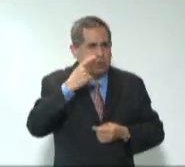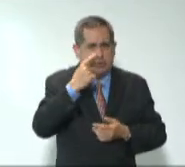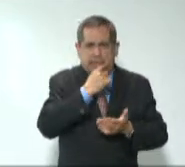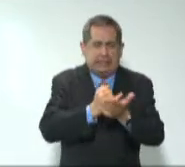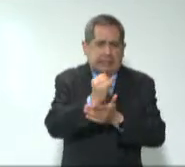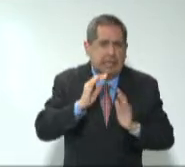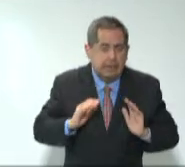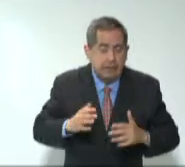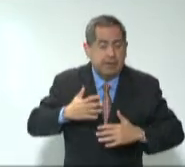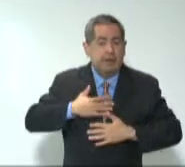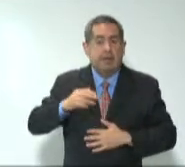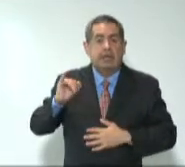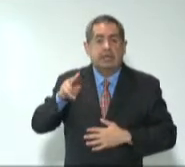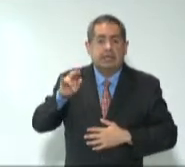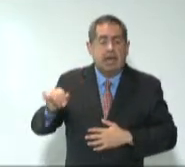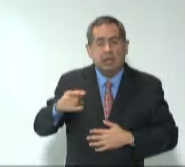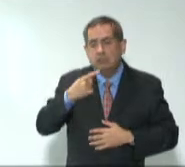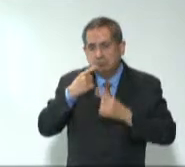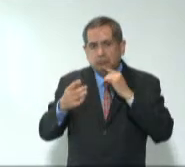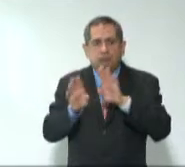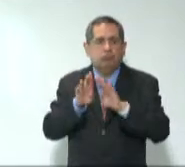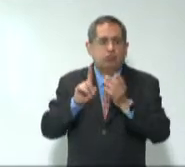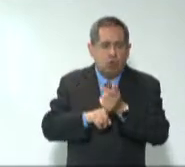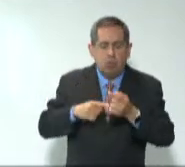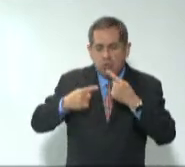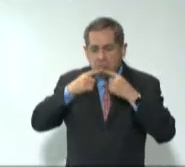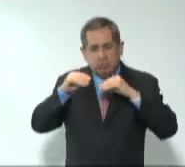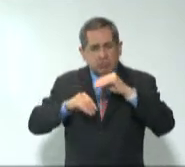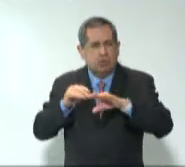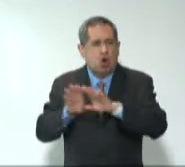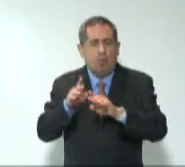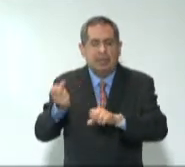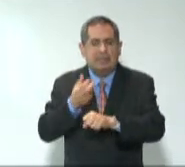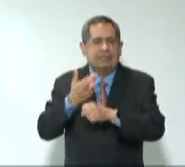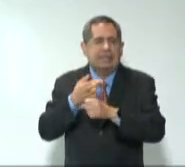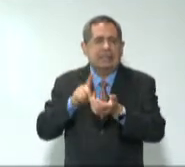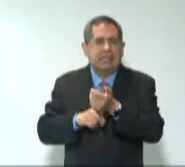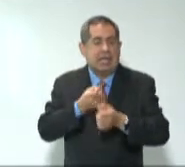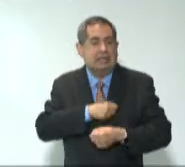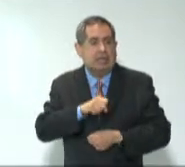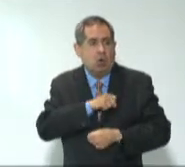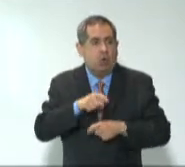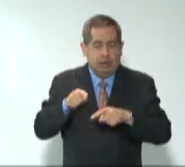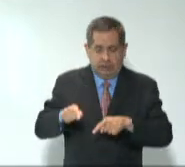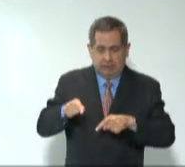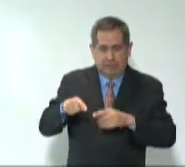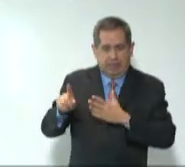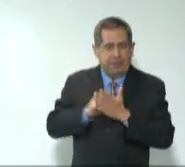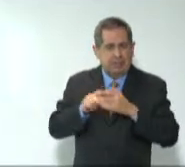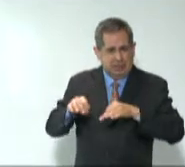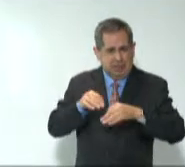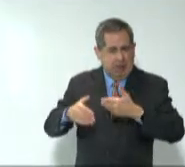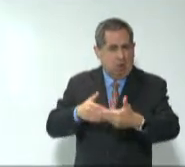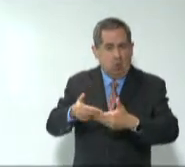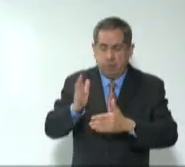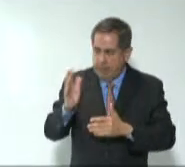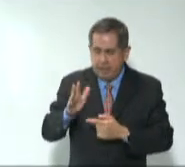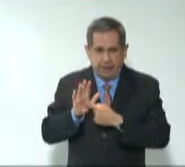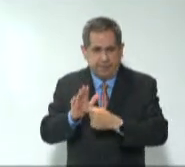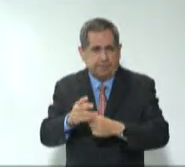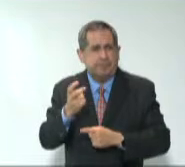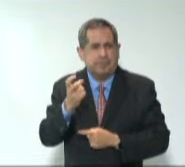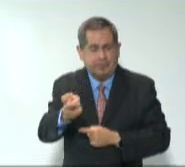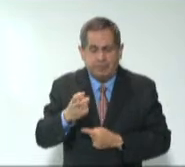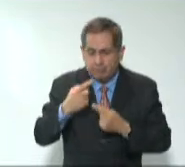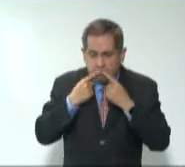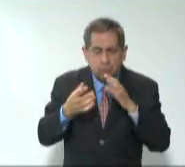y el inay digamos lo ha hecho en este caso como por ejemplo con la secretarías de salud en este mesa de trabajo que ya se refería ahí